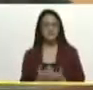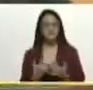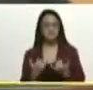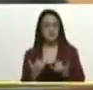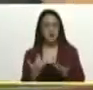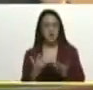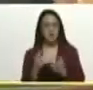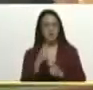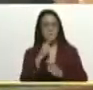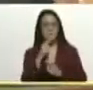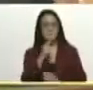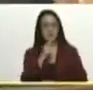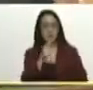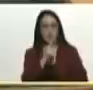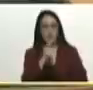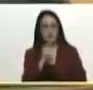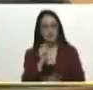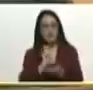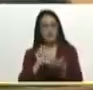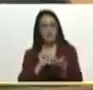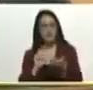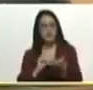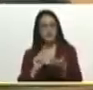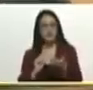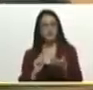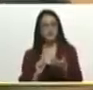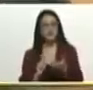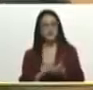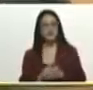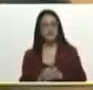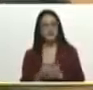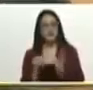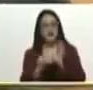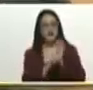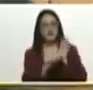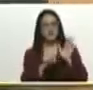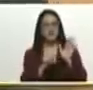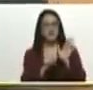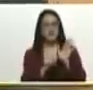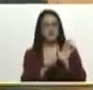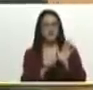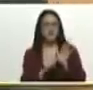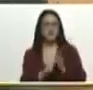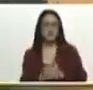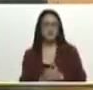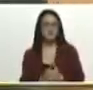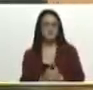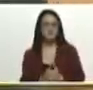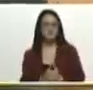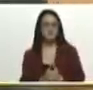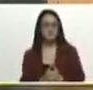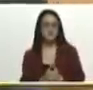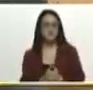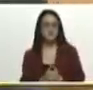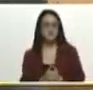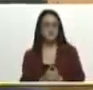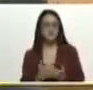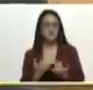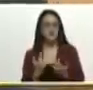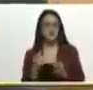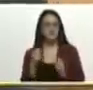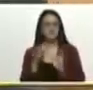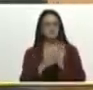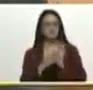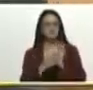Una periodista escribió un artículo en la Folha de São Paulo sobre la posibilidad de una